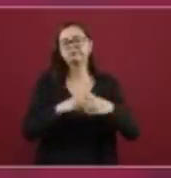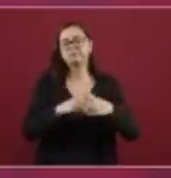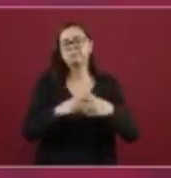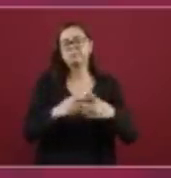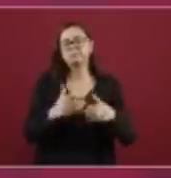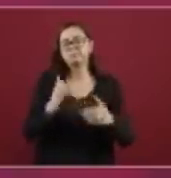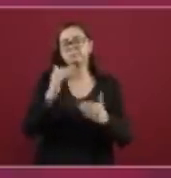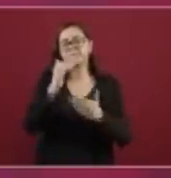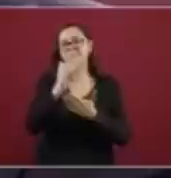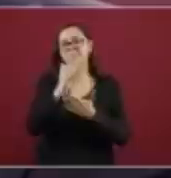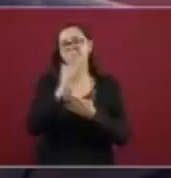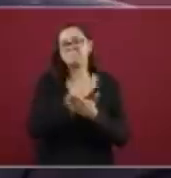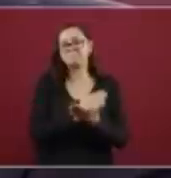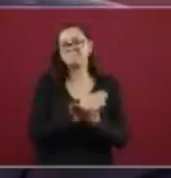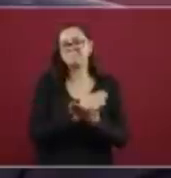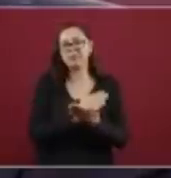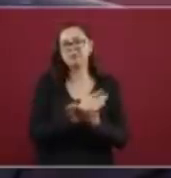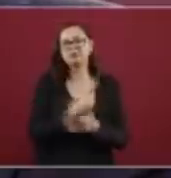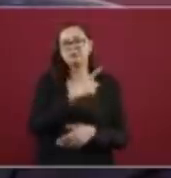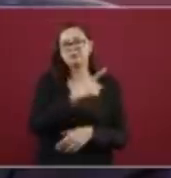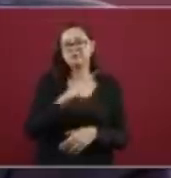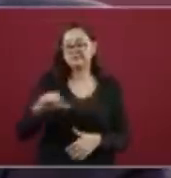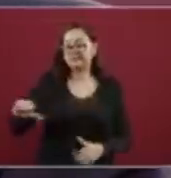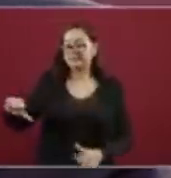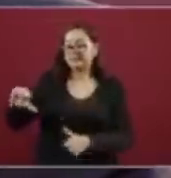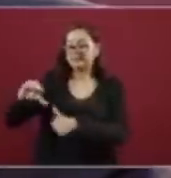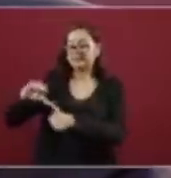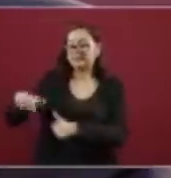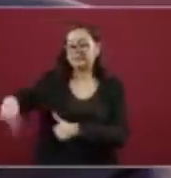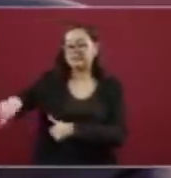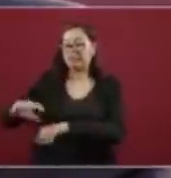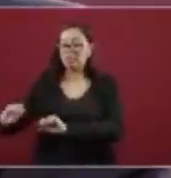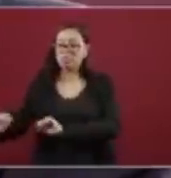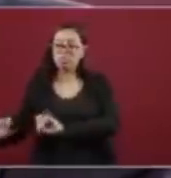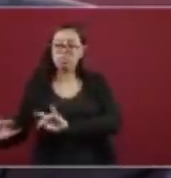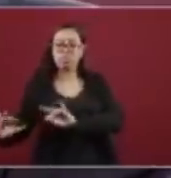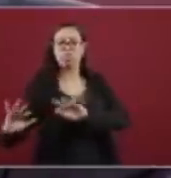Tiene que ver esto con nuestros hermanos centroamericanos, pero no los culpamos.